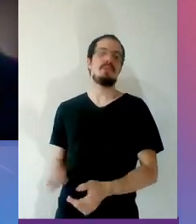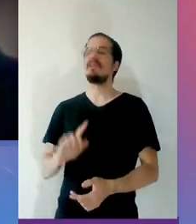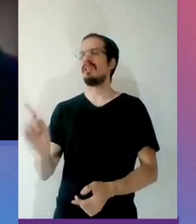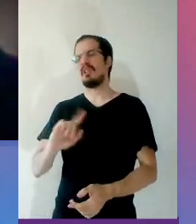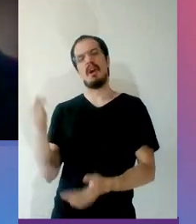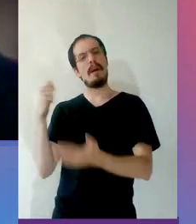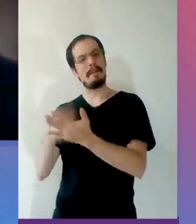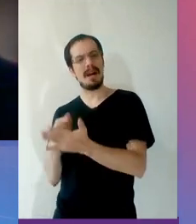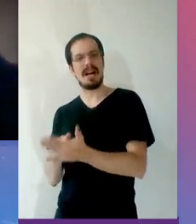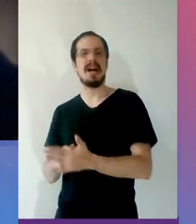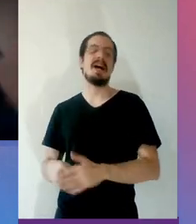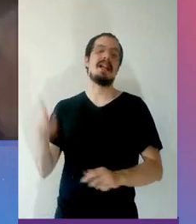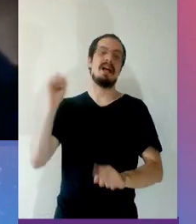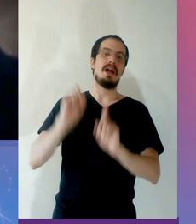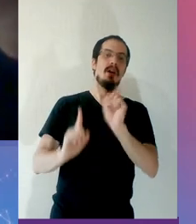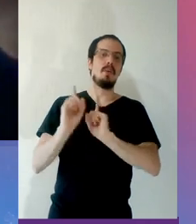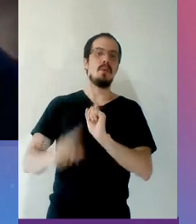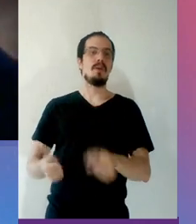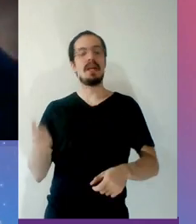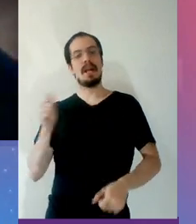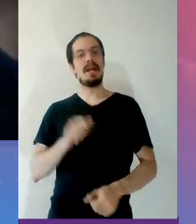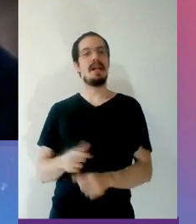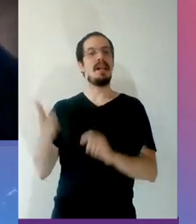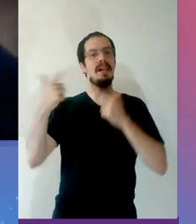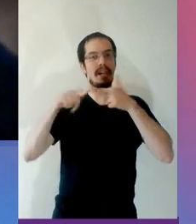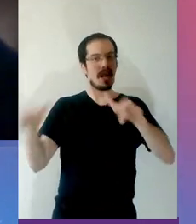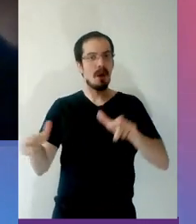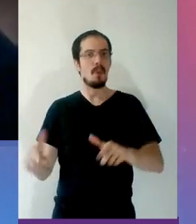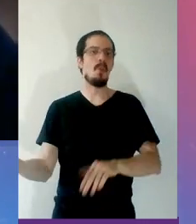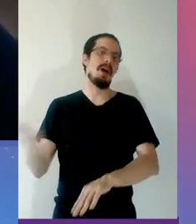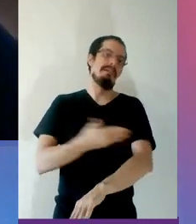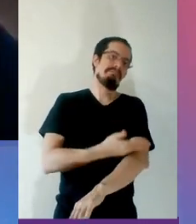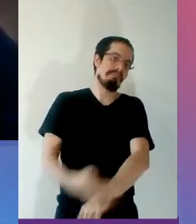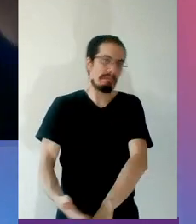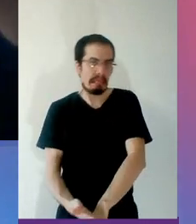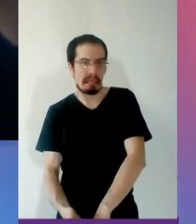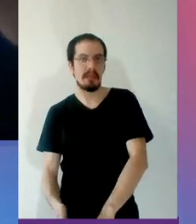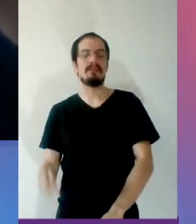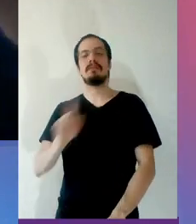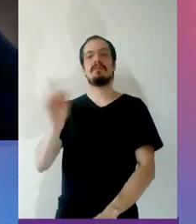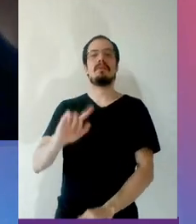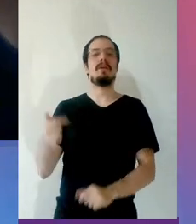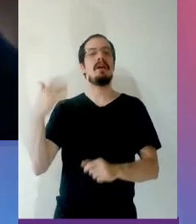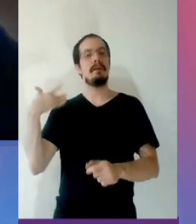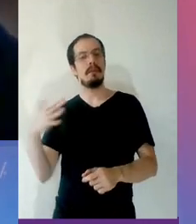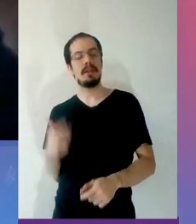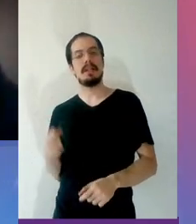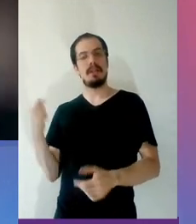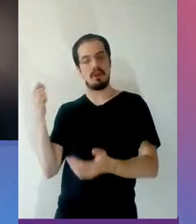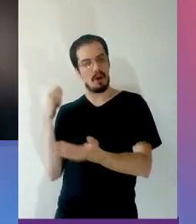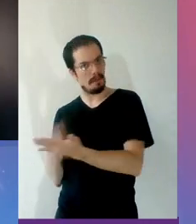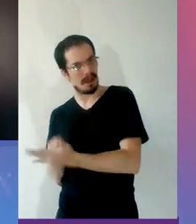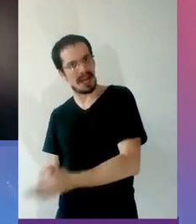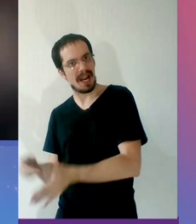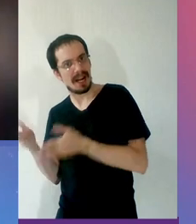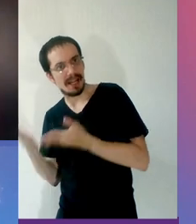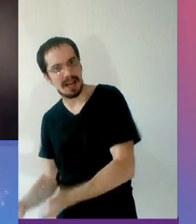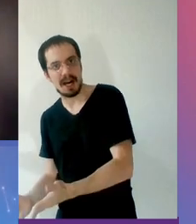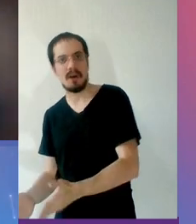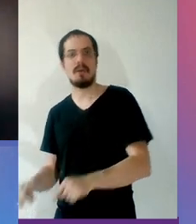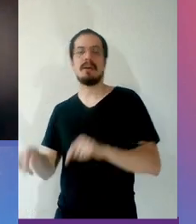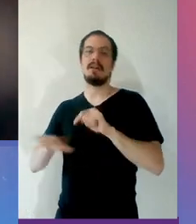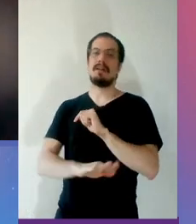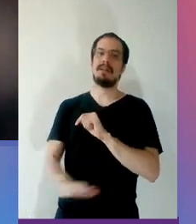el lenguaje o que no entiende lo que lee, etcétera. Entonces, tengo que invertir hoy día, pero tengo que invertir, de hecho, de acuerdo a lo que